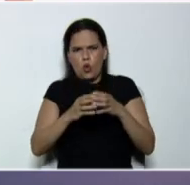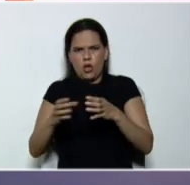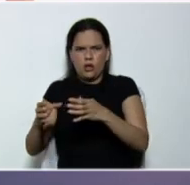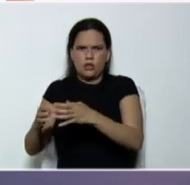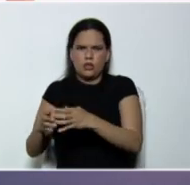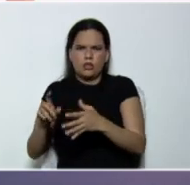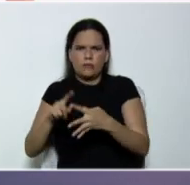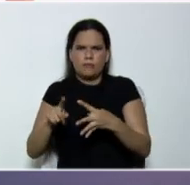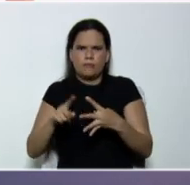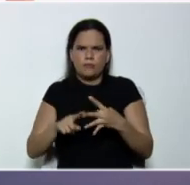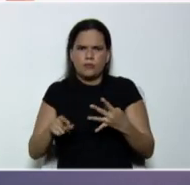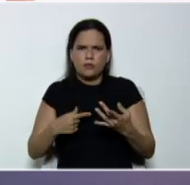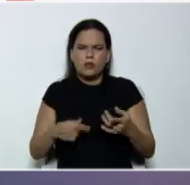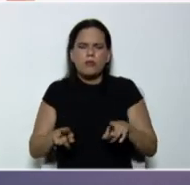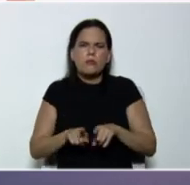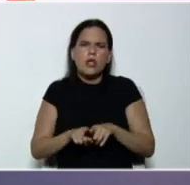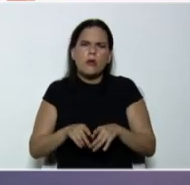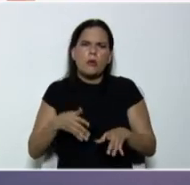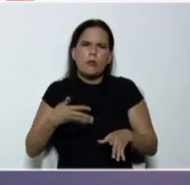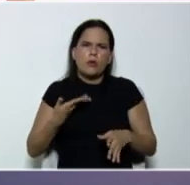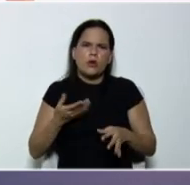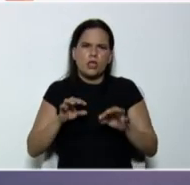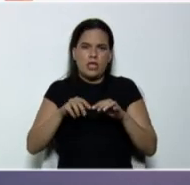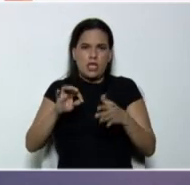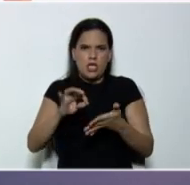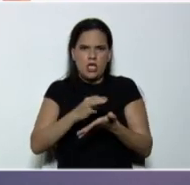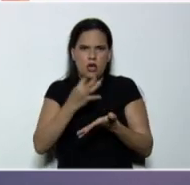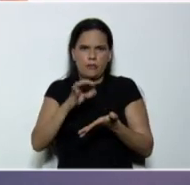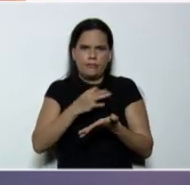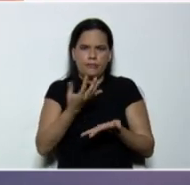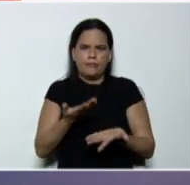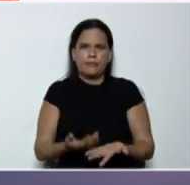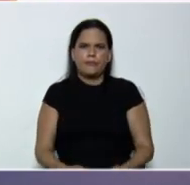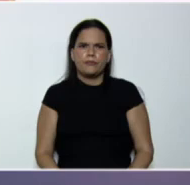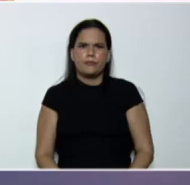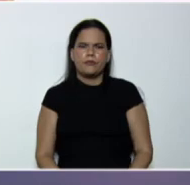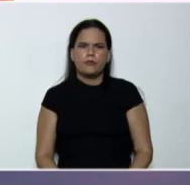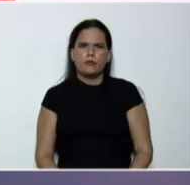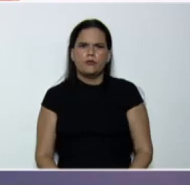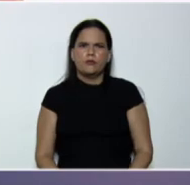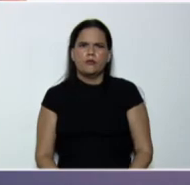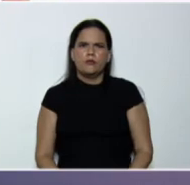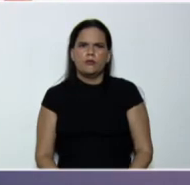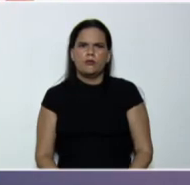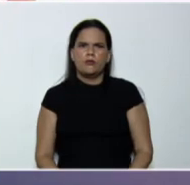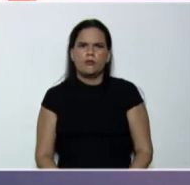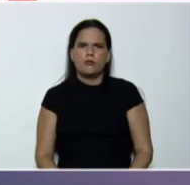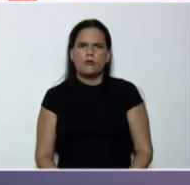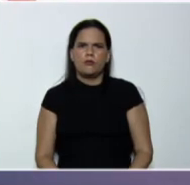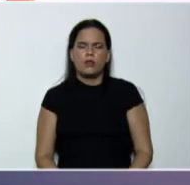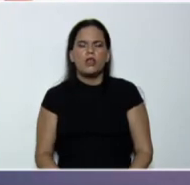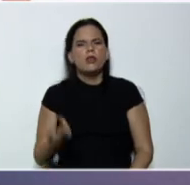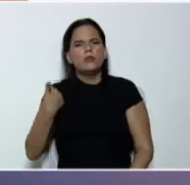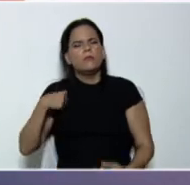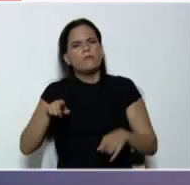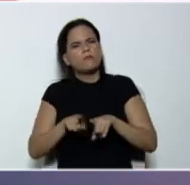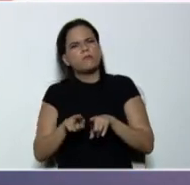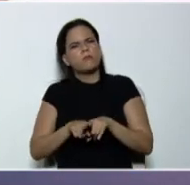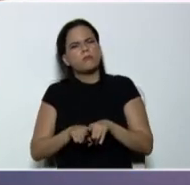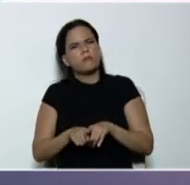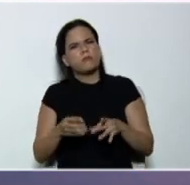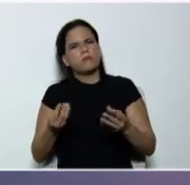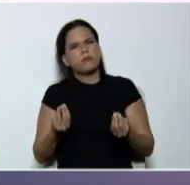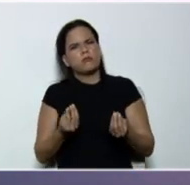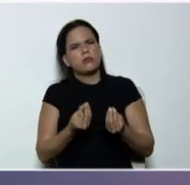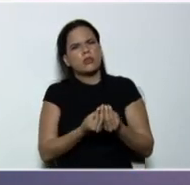puede colocar, además de la pega, pabilo. Muy bien, alrededor del conjunto. Debe también acompañar